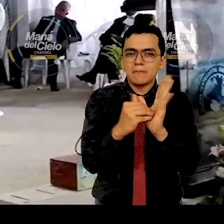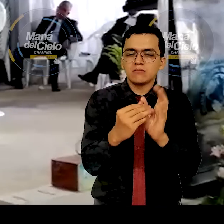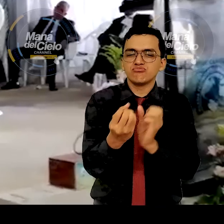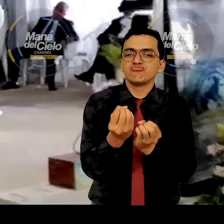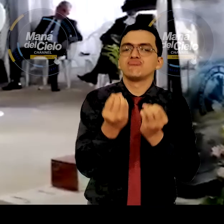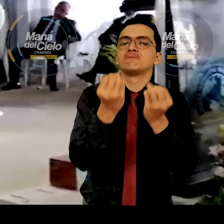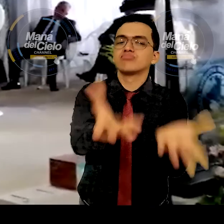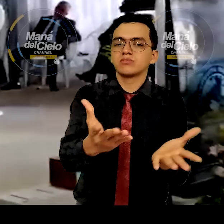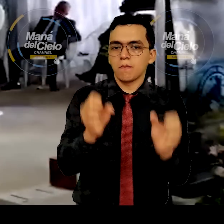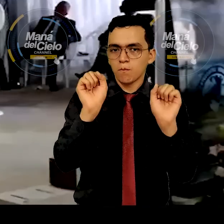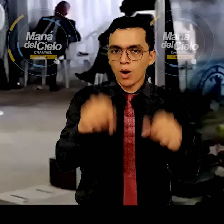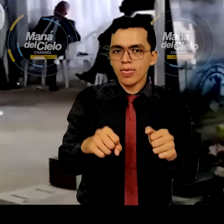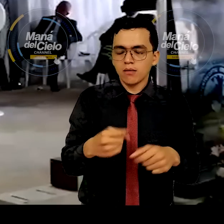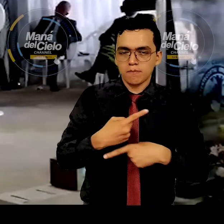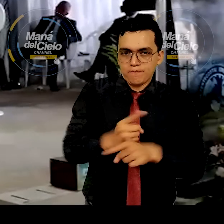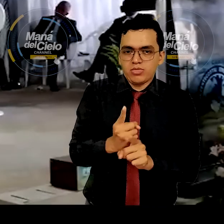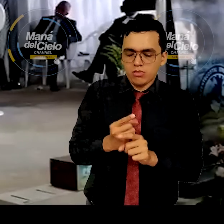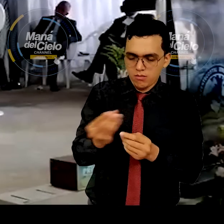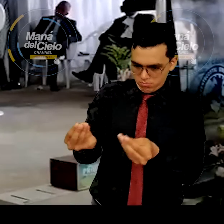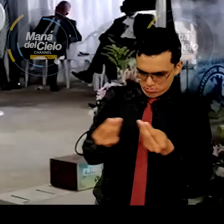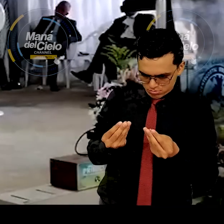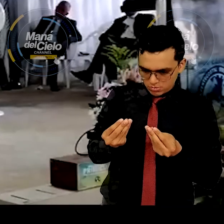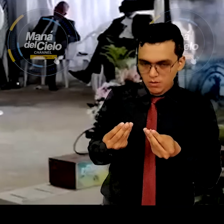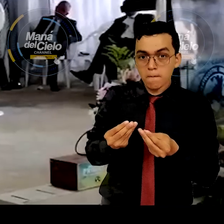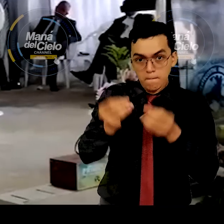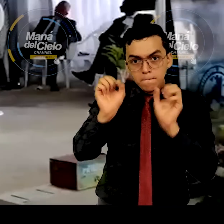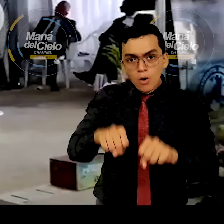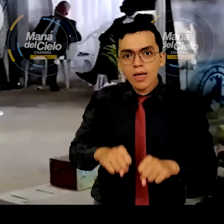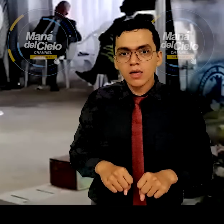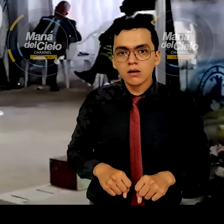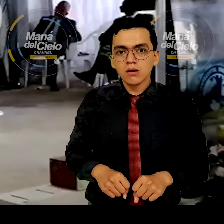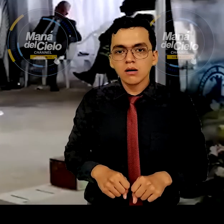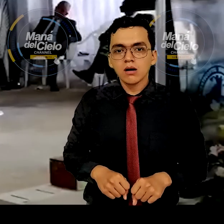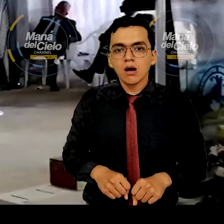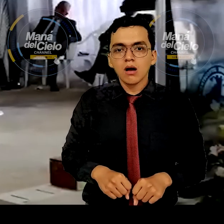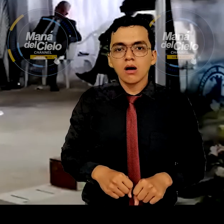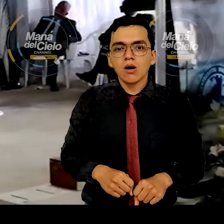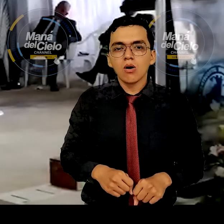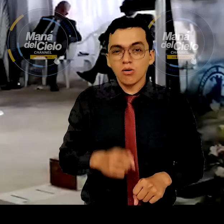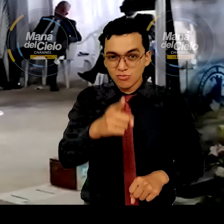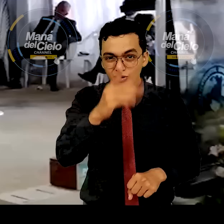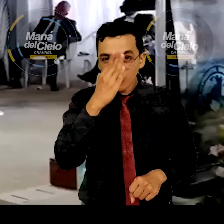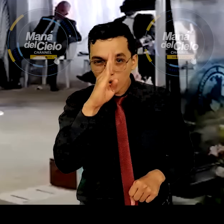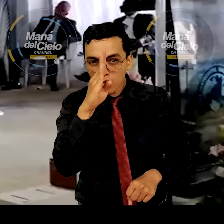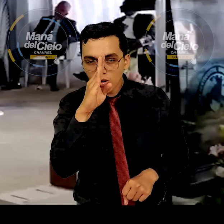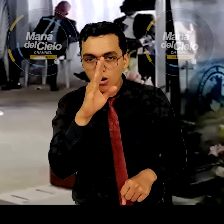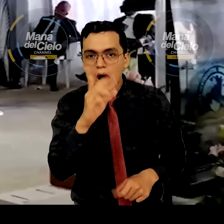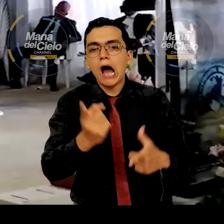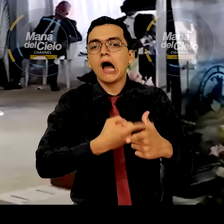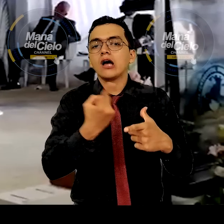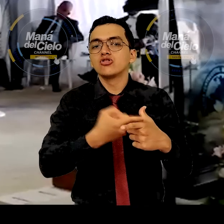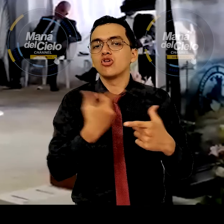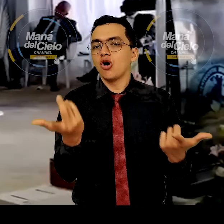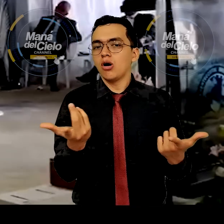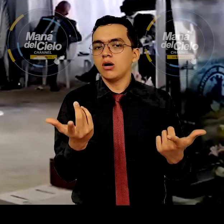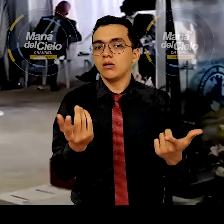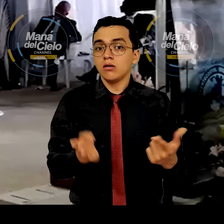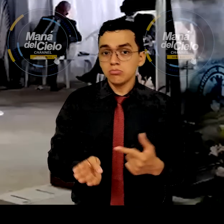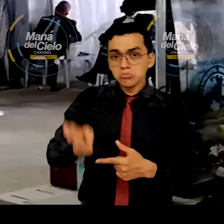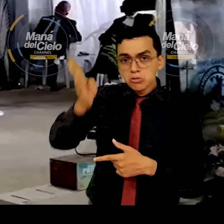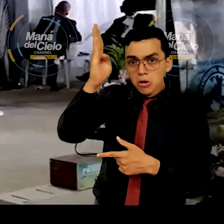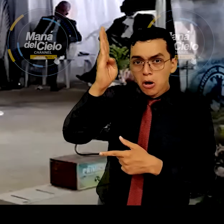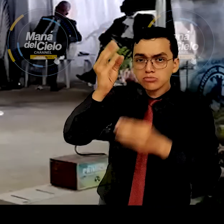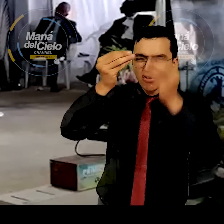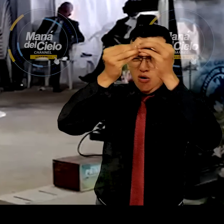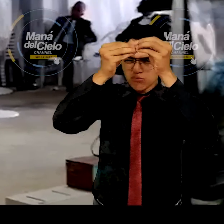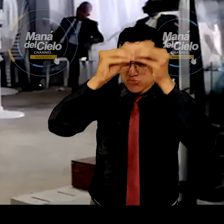¿O es que Dios dijo la palabra y salieron los animales del monte, del mar y todo? ¿Tú